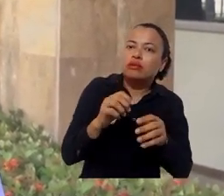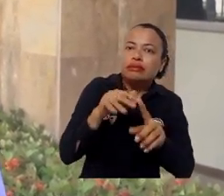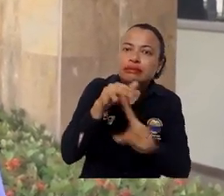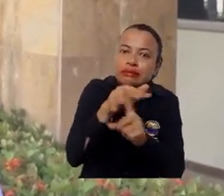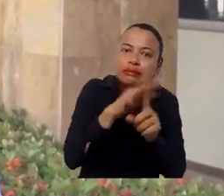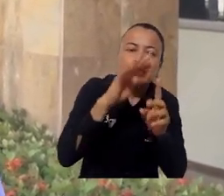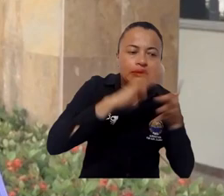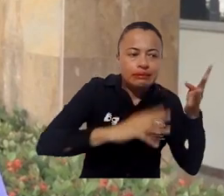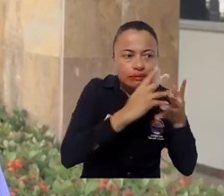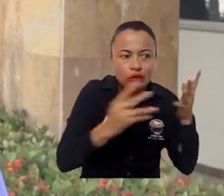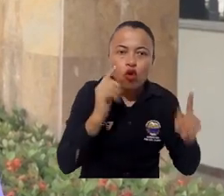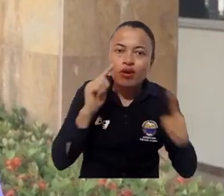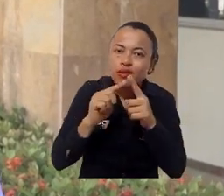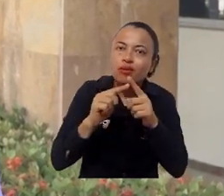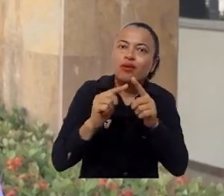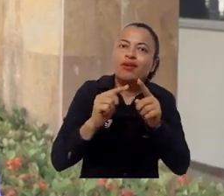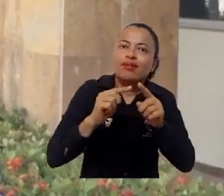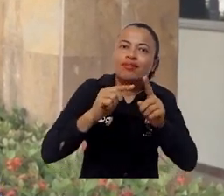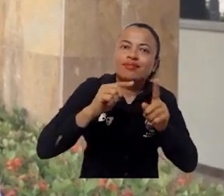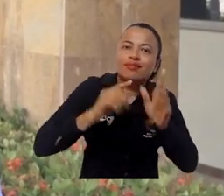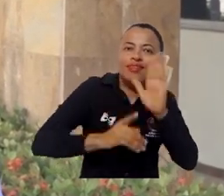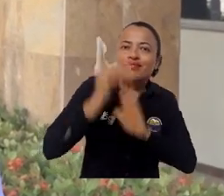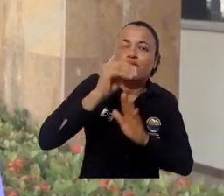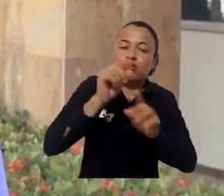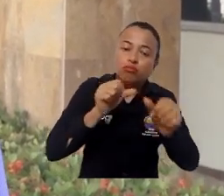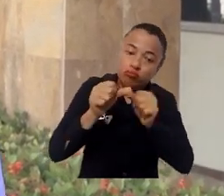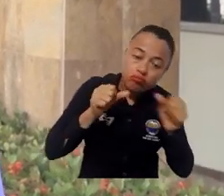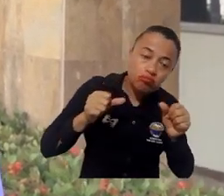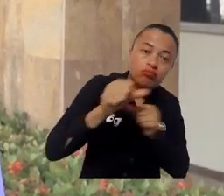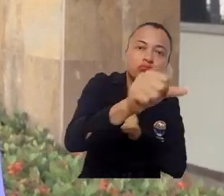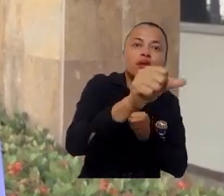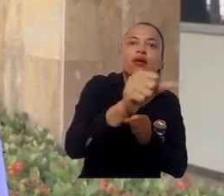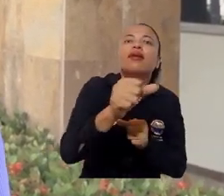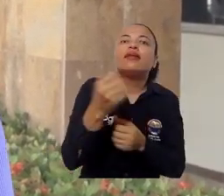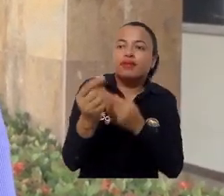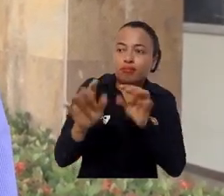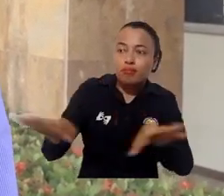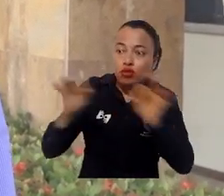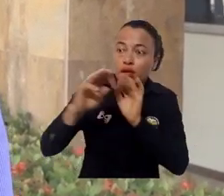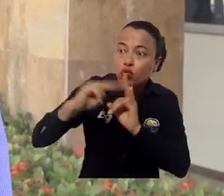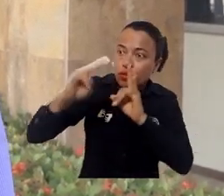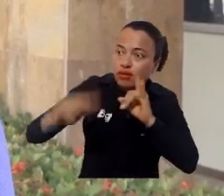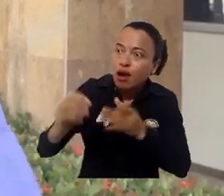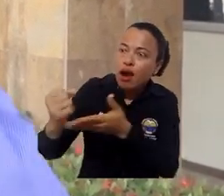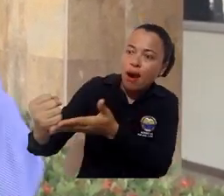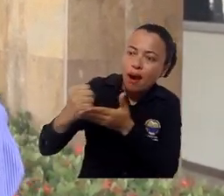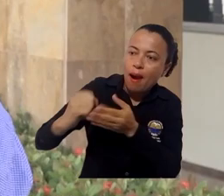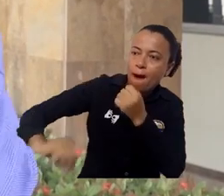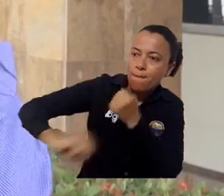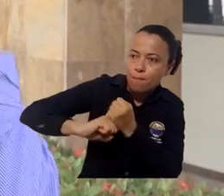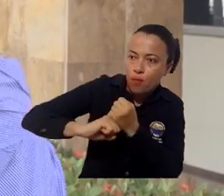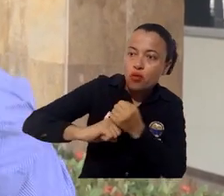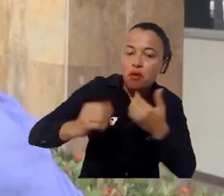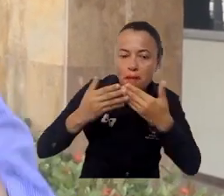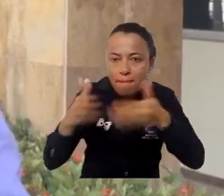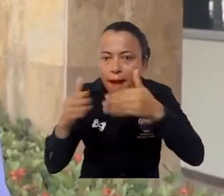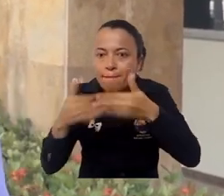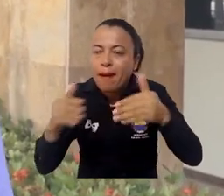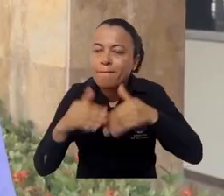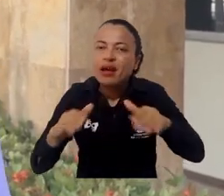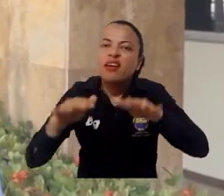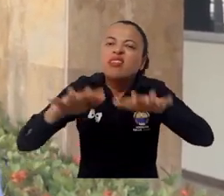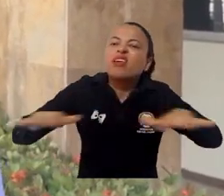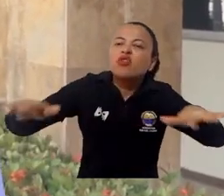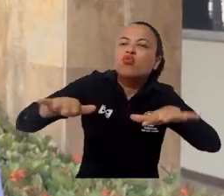alguna manera llevar adelante estas agendas en el marco del desarrollo sostenible, una universidad como la del Magdalena es fundamental. Nos puede abrir todas las puertas